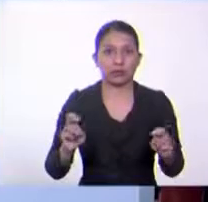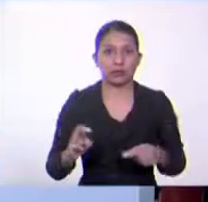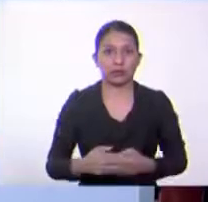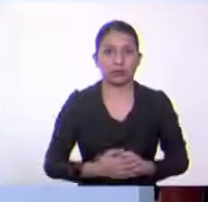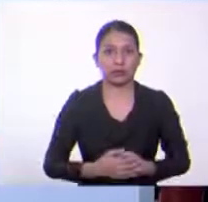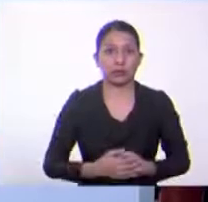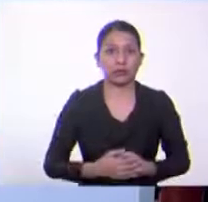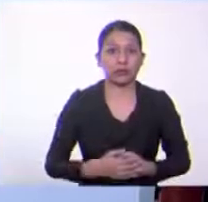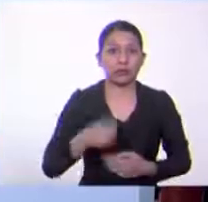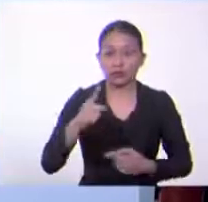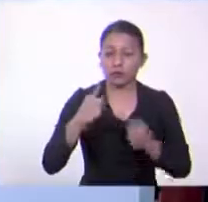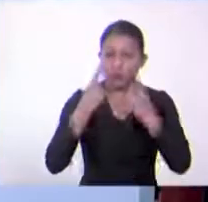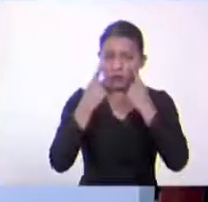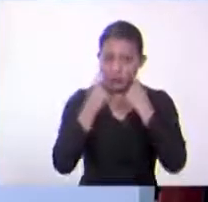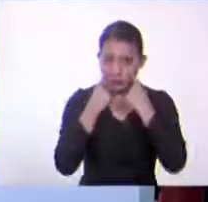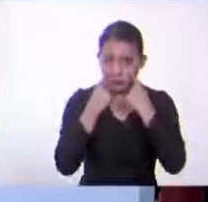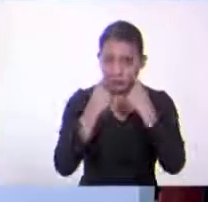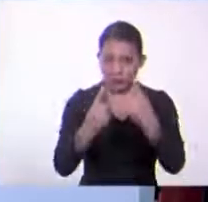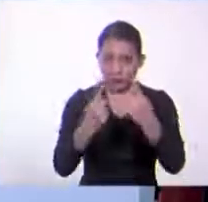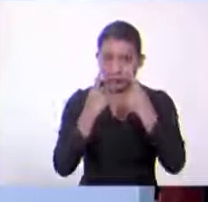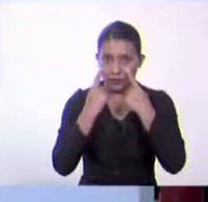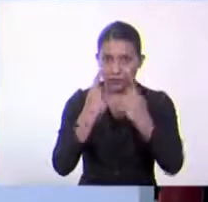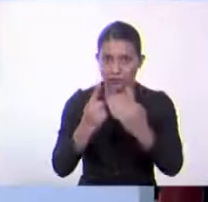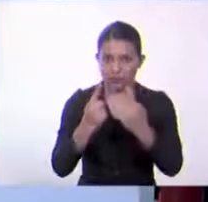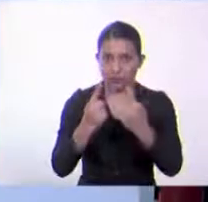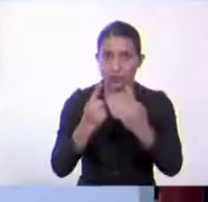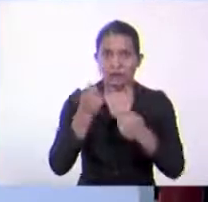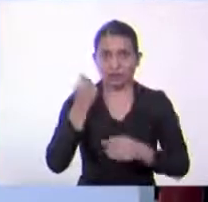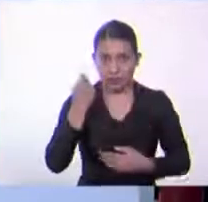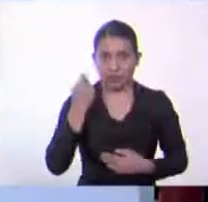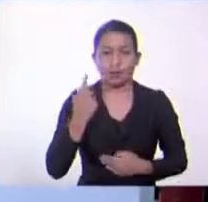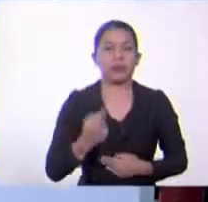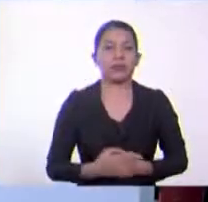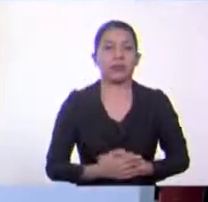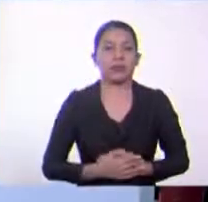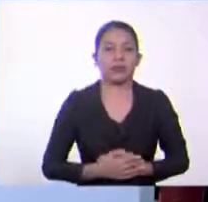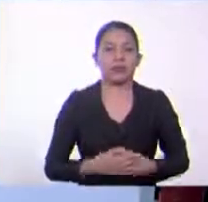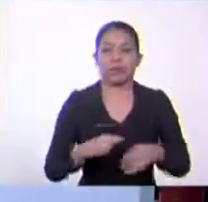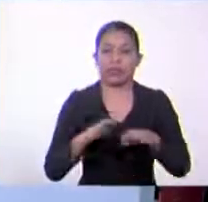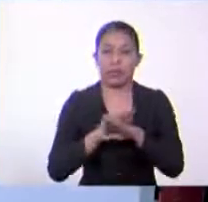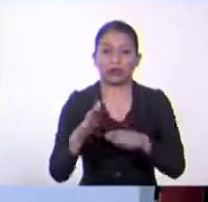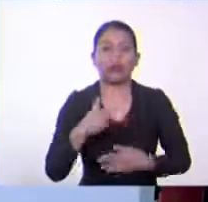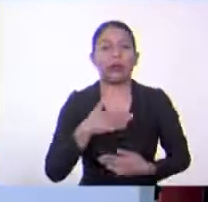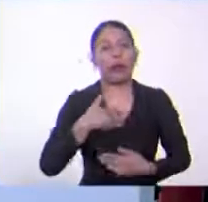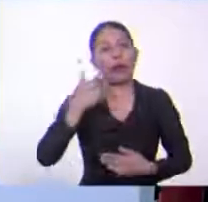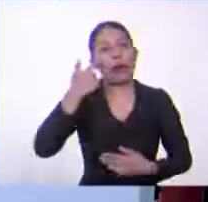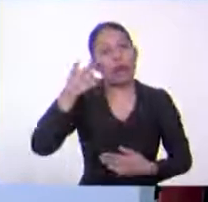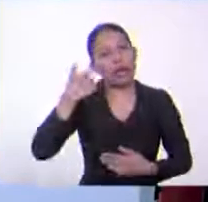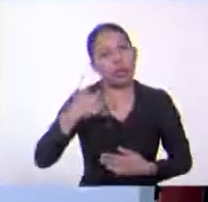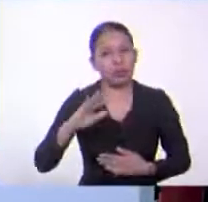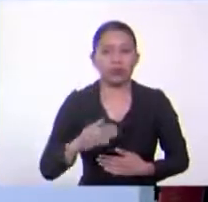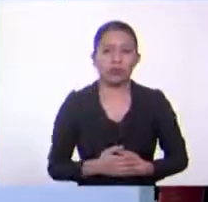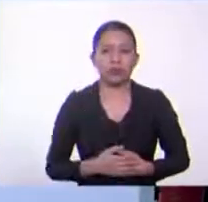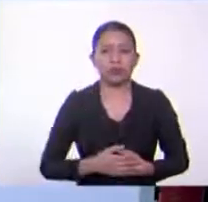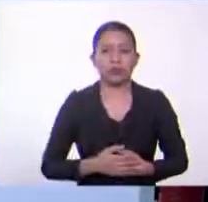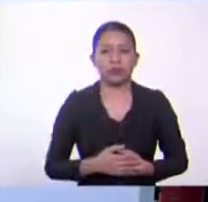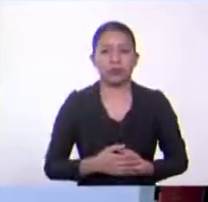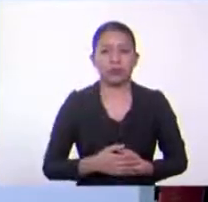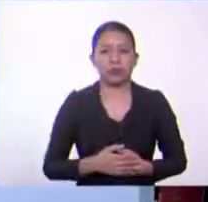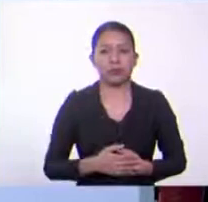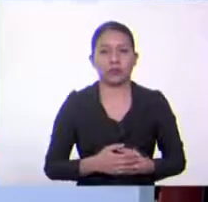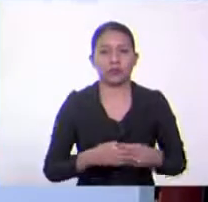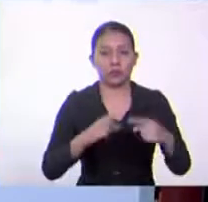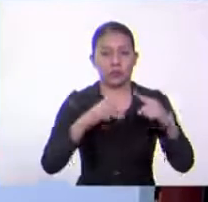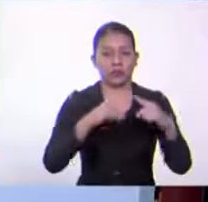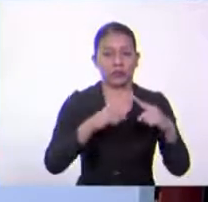de visualizar eso para comprender. Luego tenemos un ejemplo donde tenemos un R